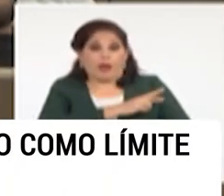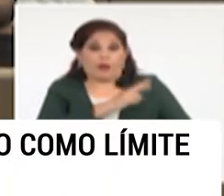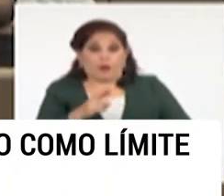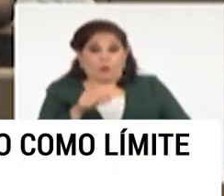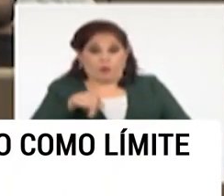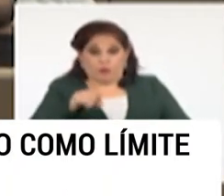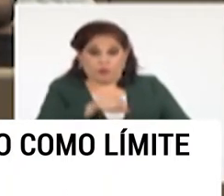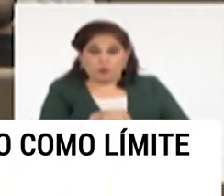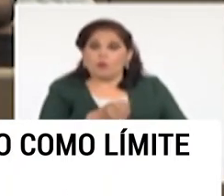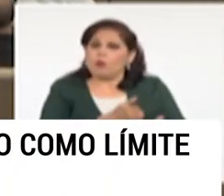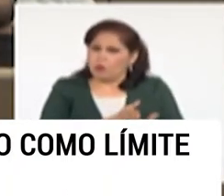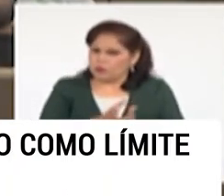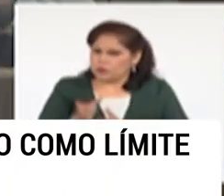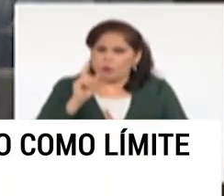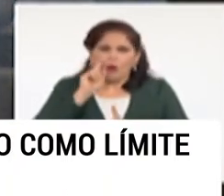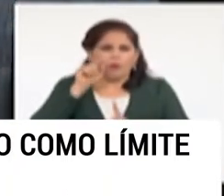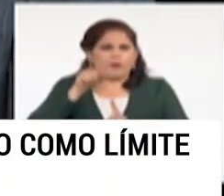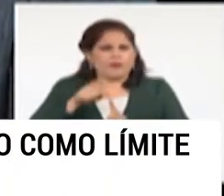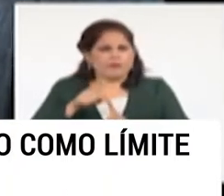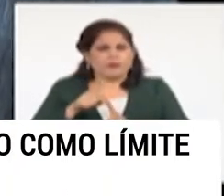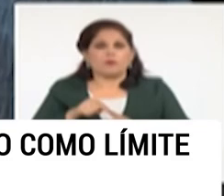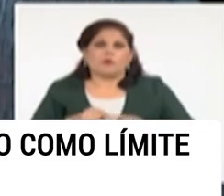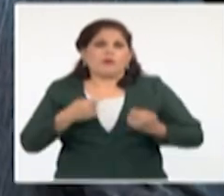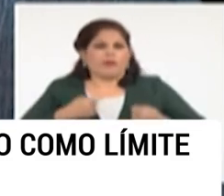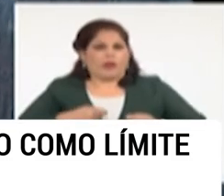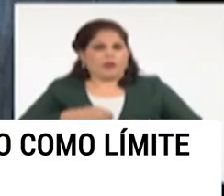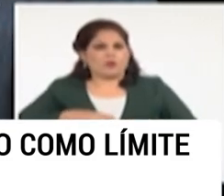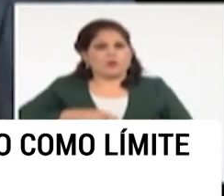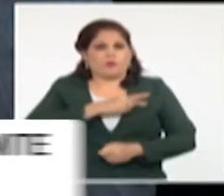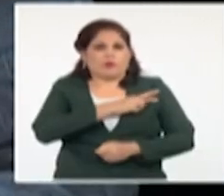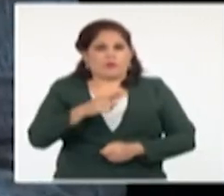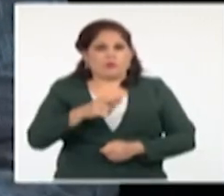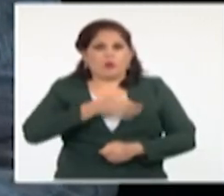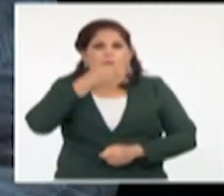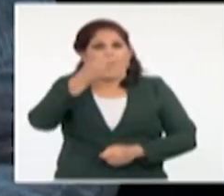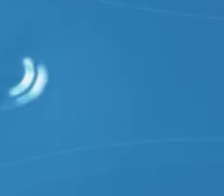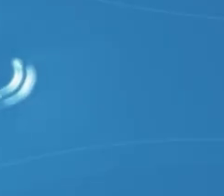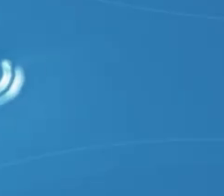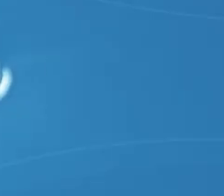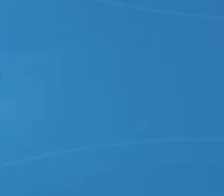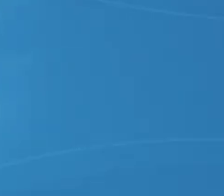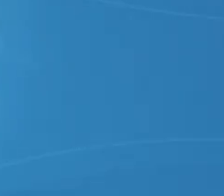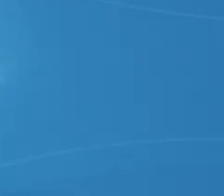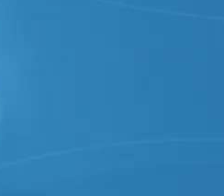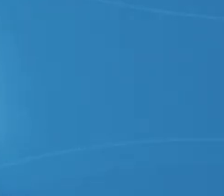sigue teniendo como límite el derecho de la revolución a existir.